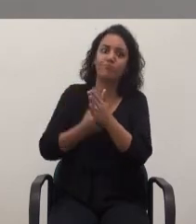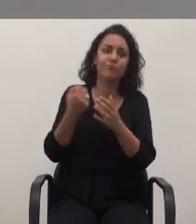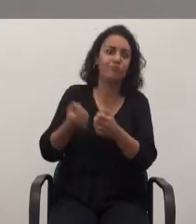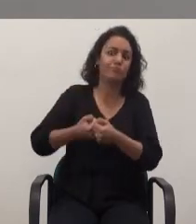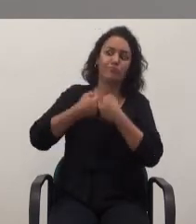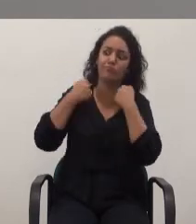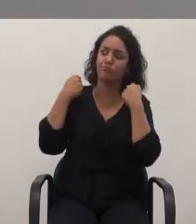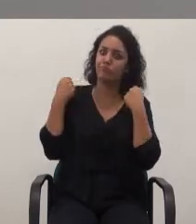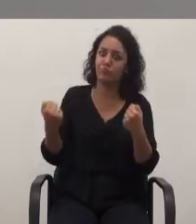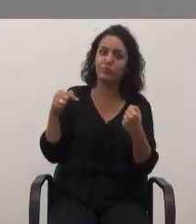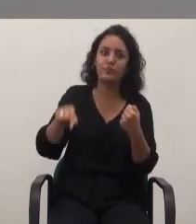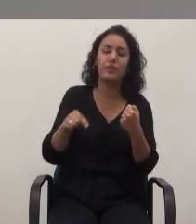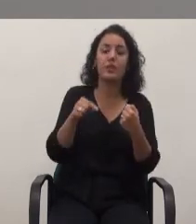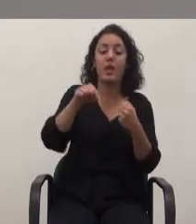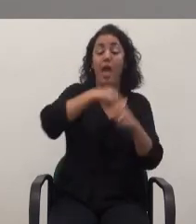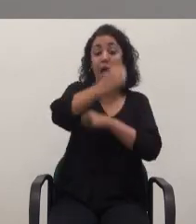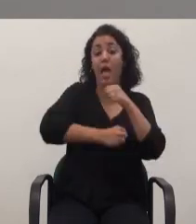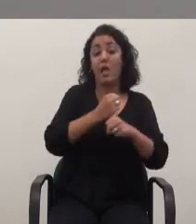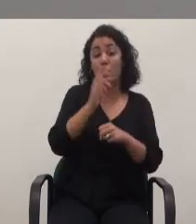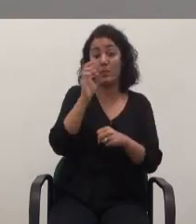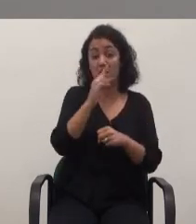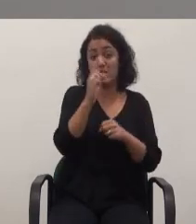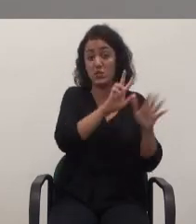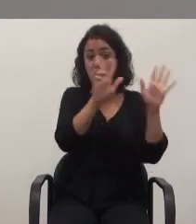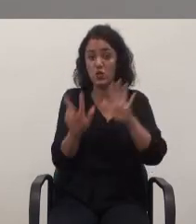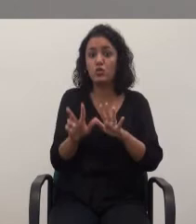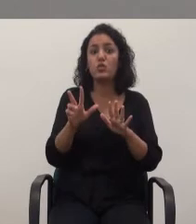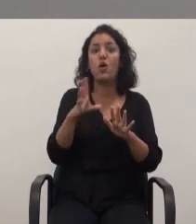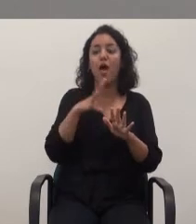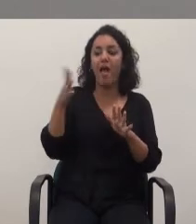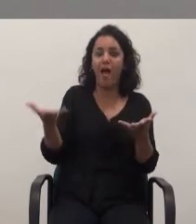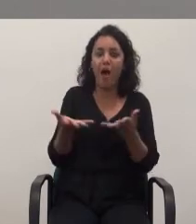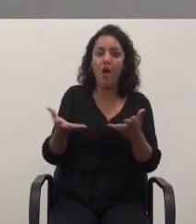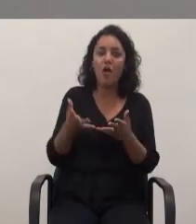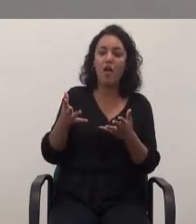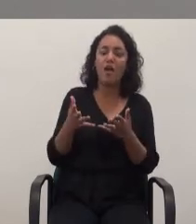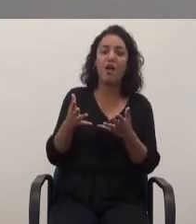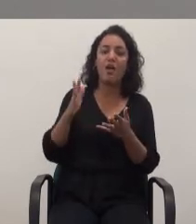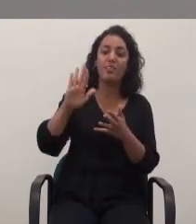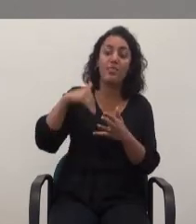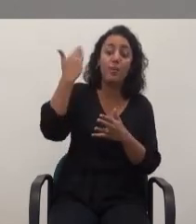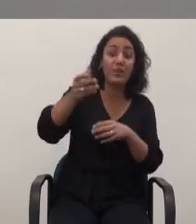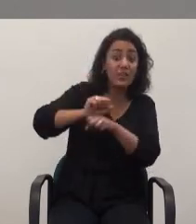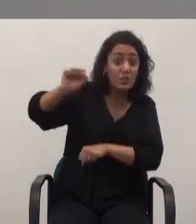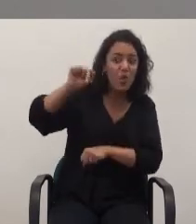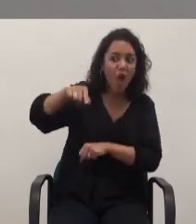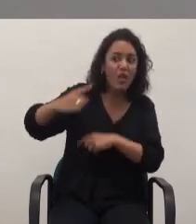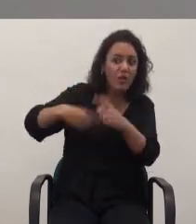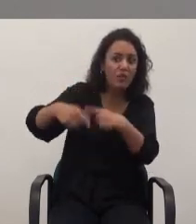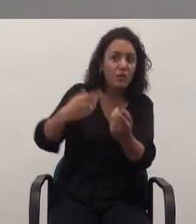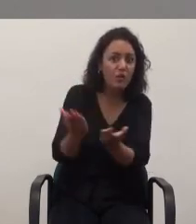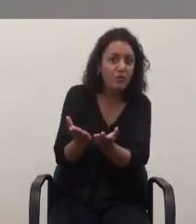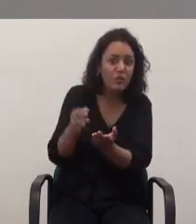2018 se empiece a implementar la primera maestría académica en el campo de la educación física y a su vez, por